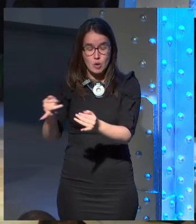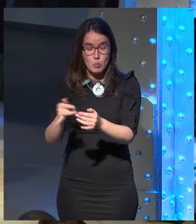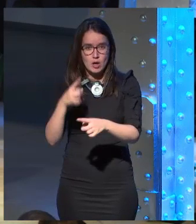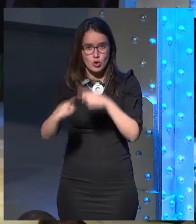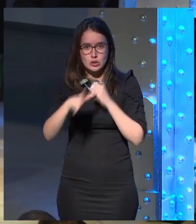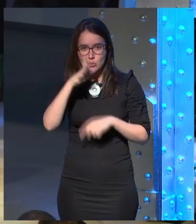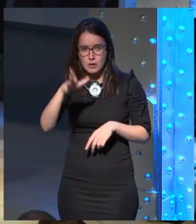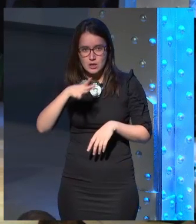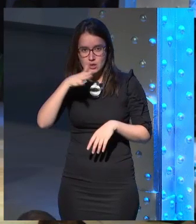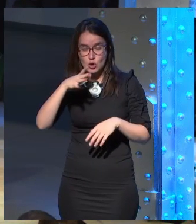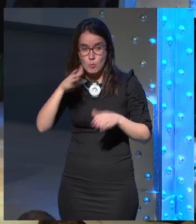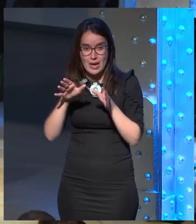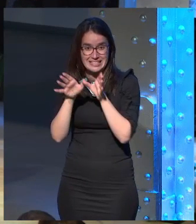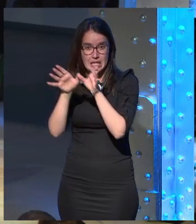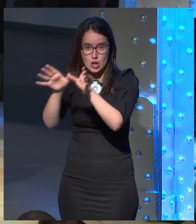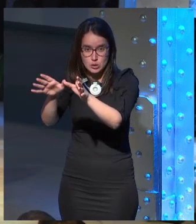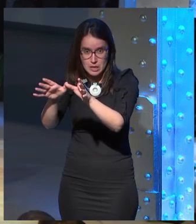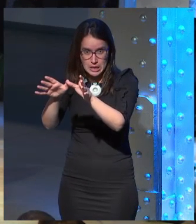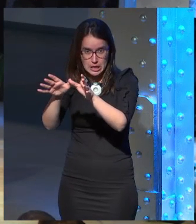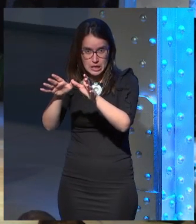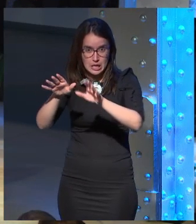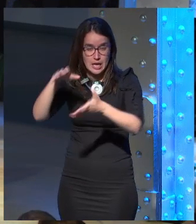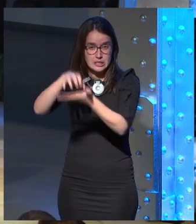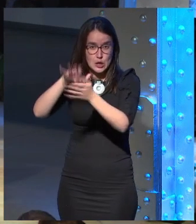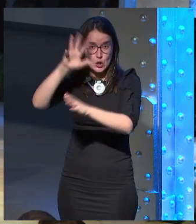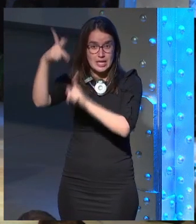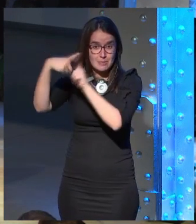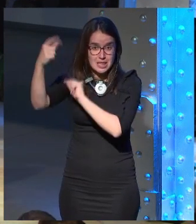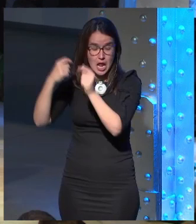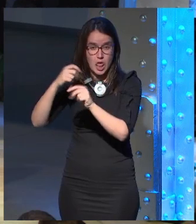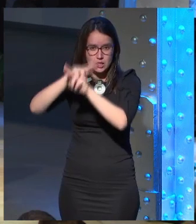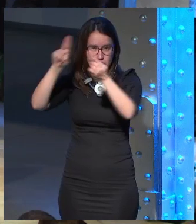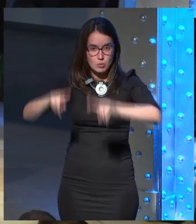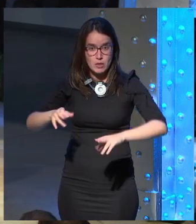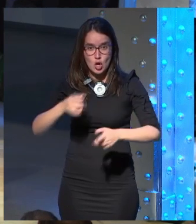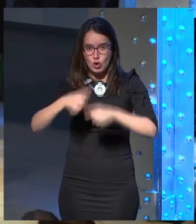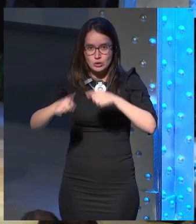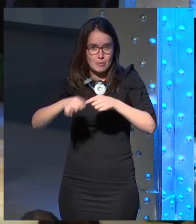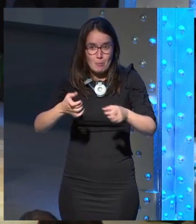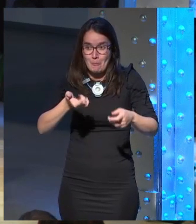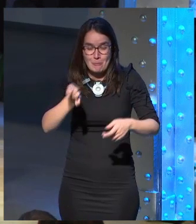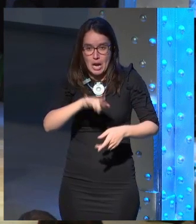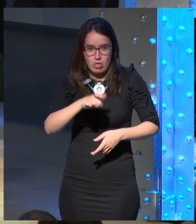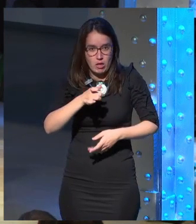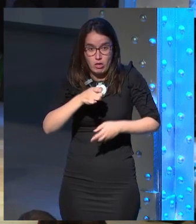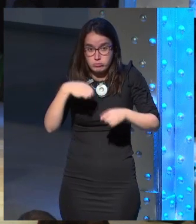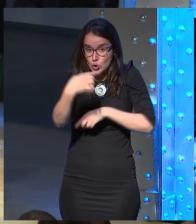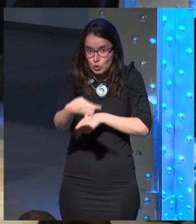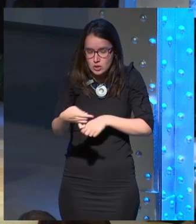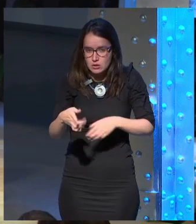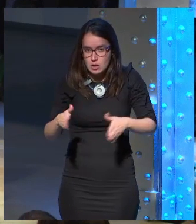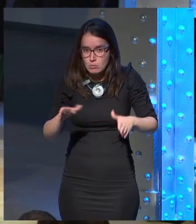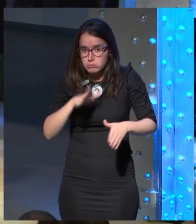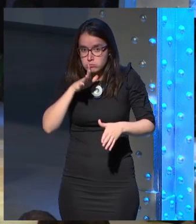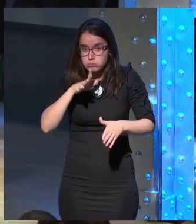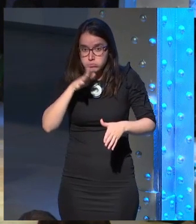sorprendentes. En una construcción como la Estación Espacial Internacional, donde puede sorprender cosas tan obvias y tan inesperadas como